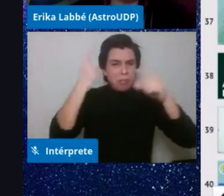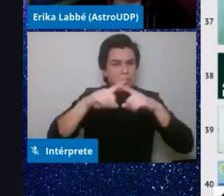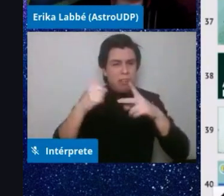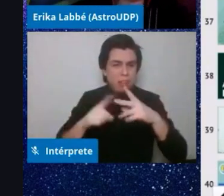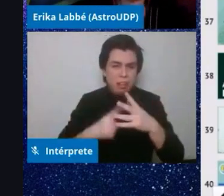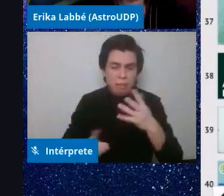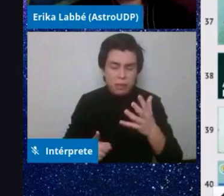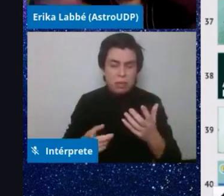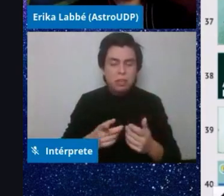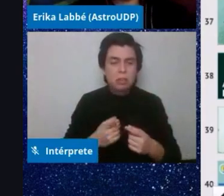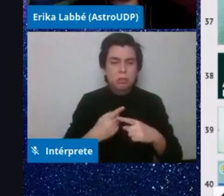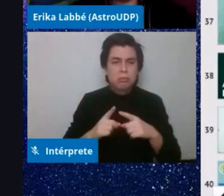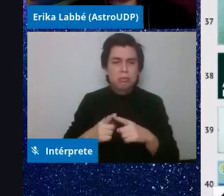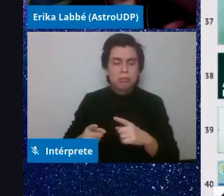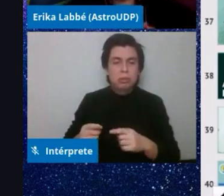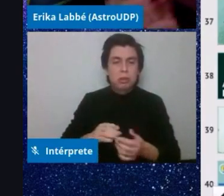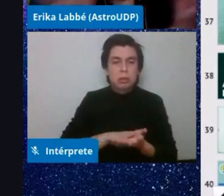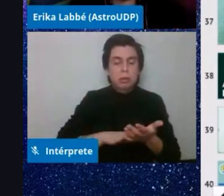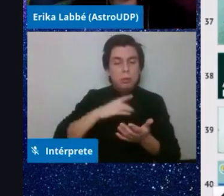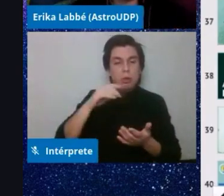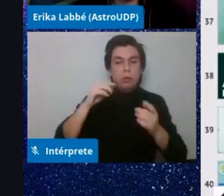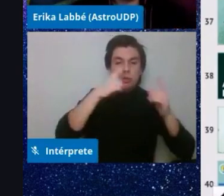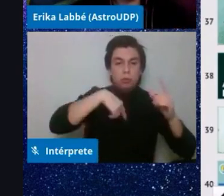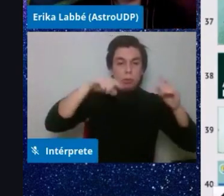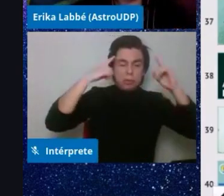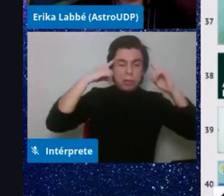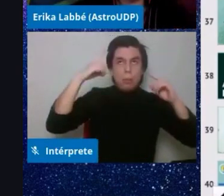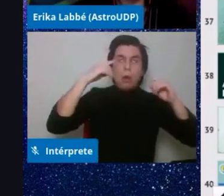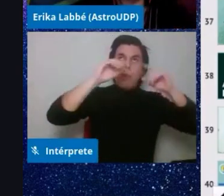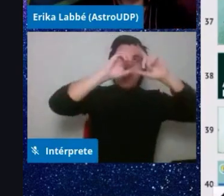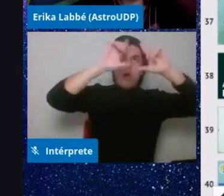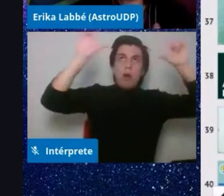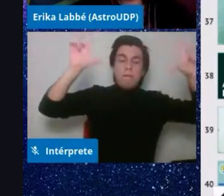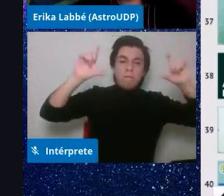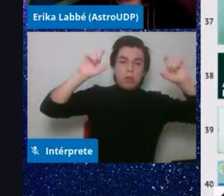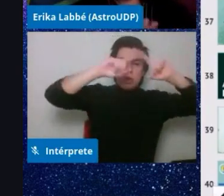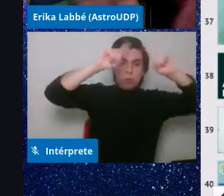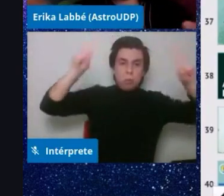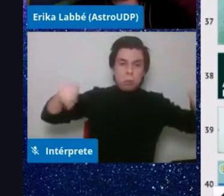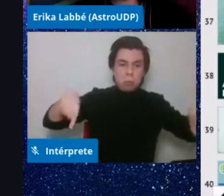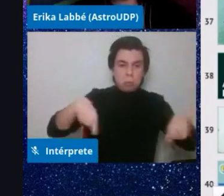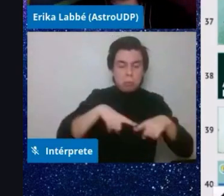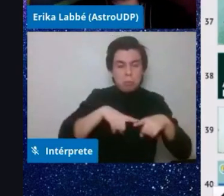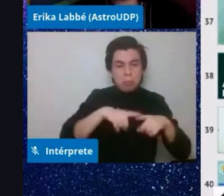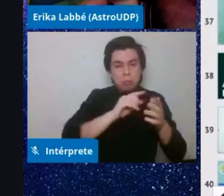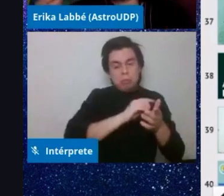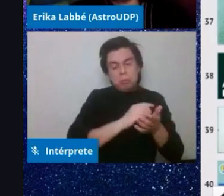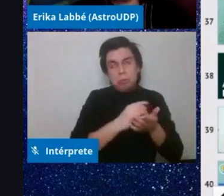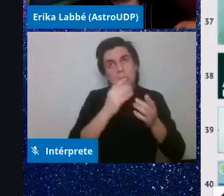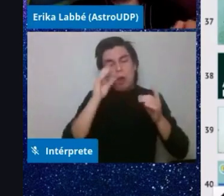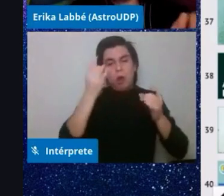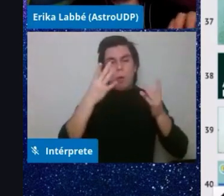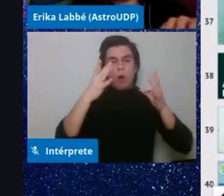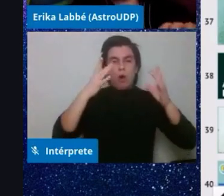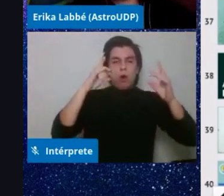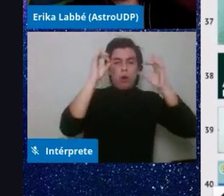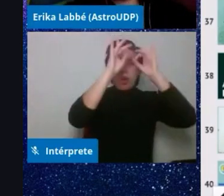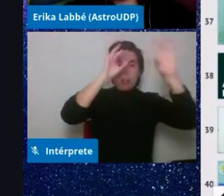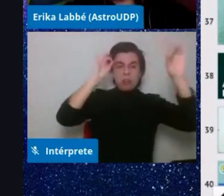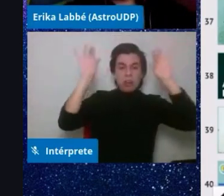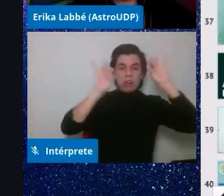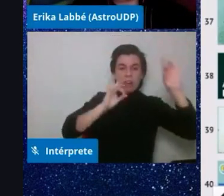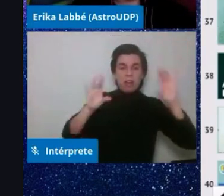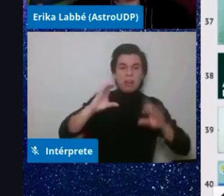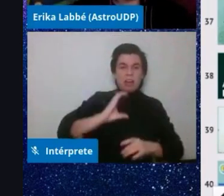en algo relativamente plano, como podría ser una constelación o algo así, lo Ujú. que se usa son láminas táctiles, algo que